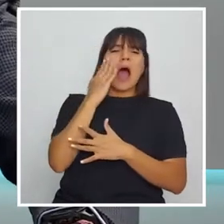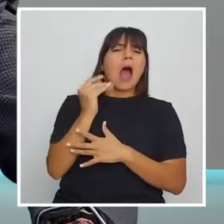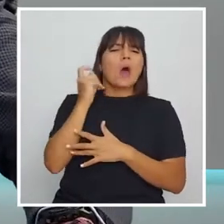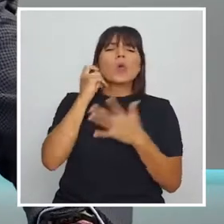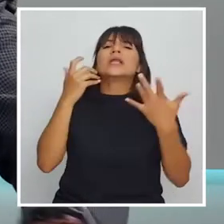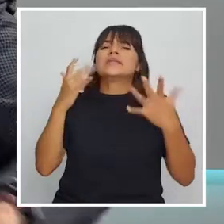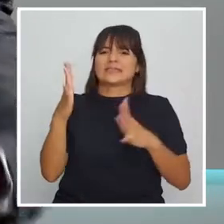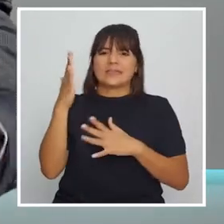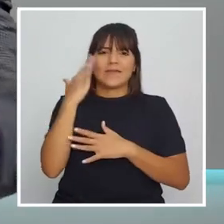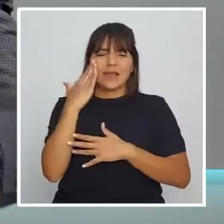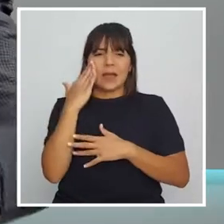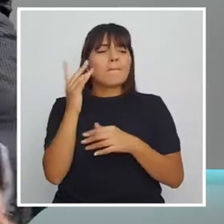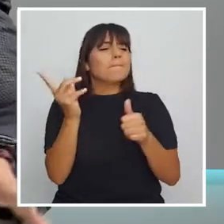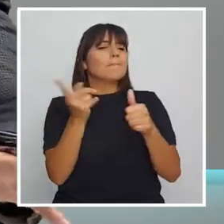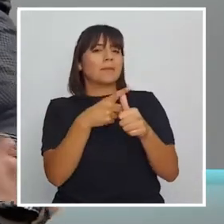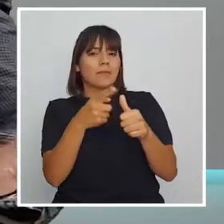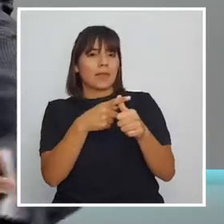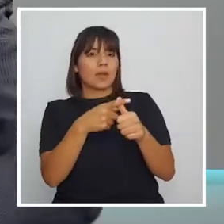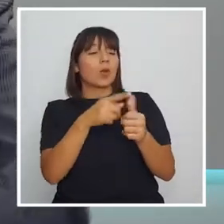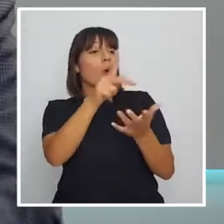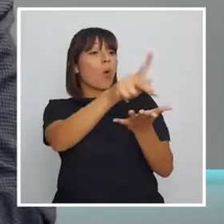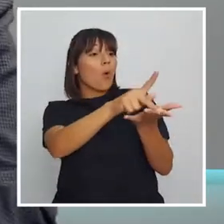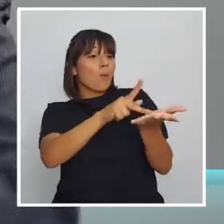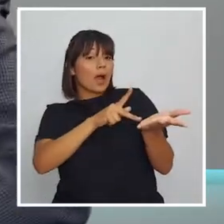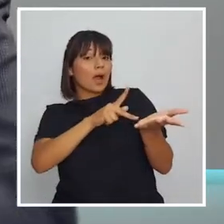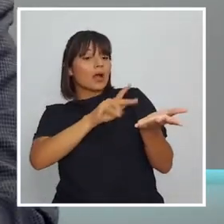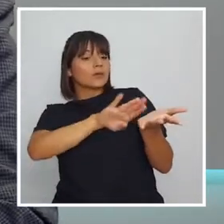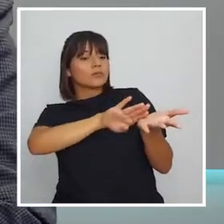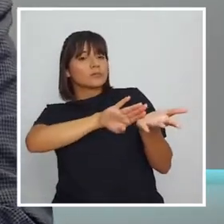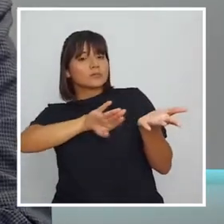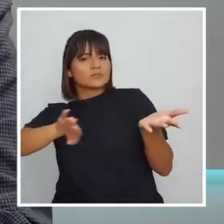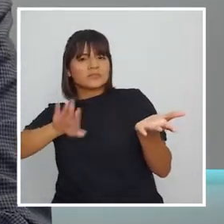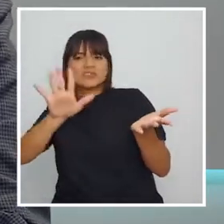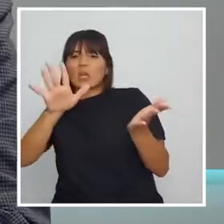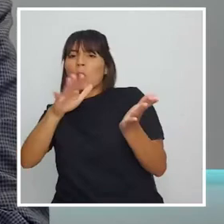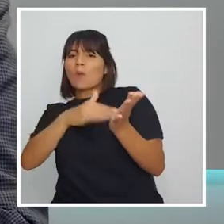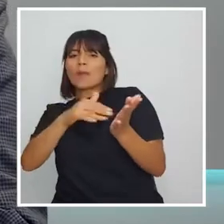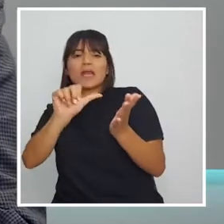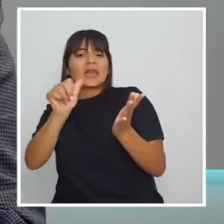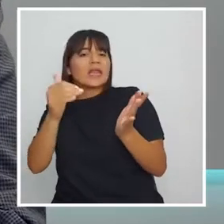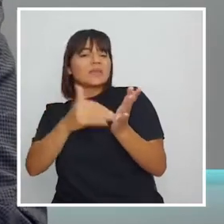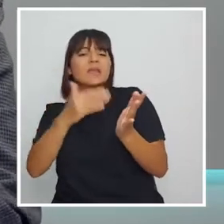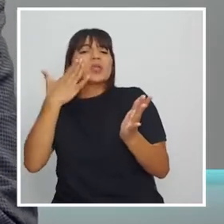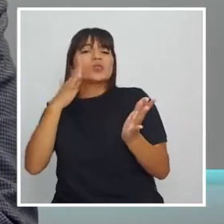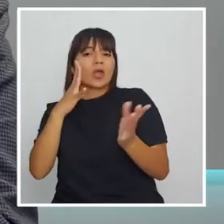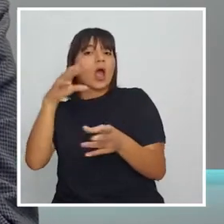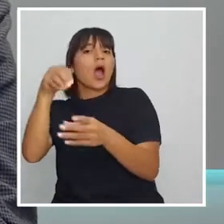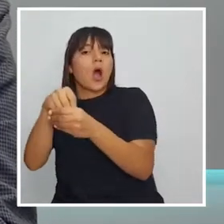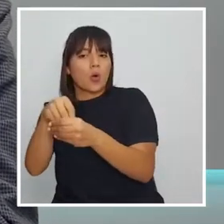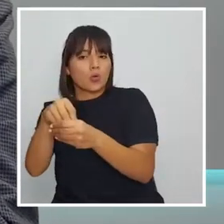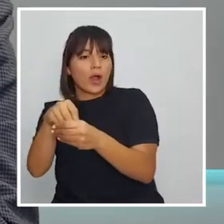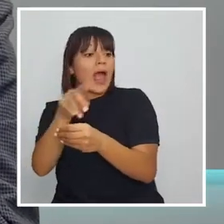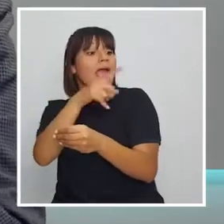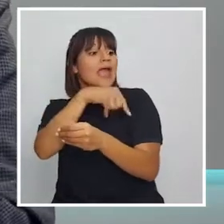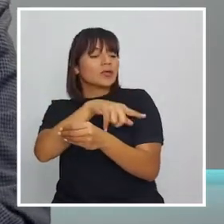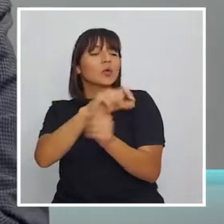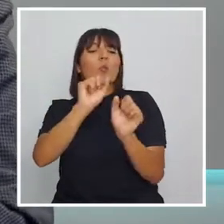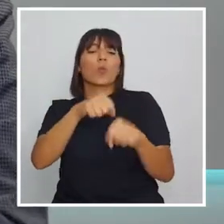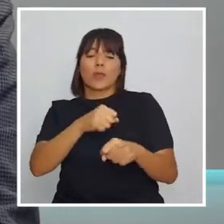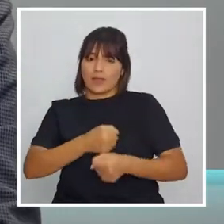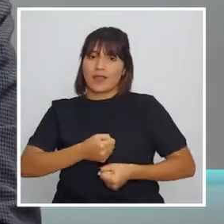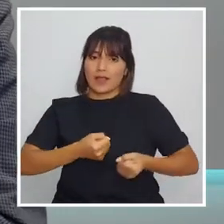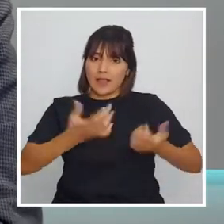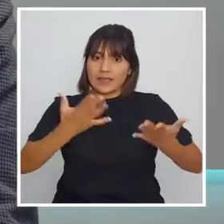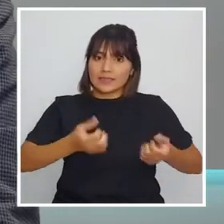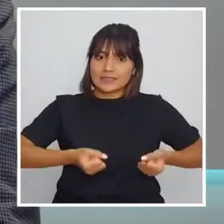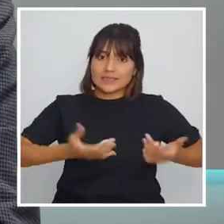sacaban algo, 1,000 pesos, 5,000 pesos, lo que fuera, y con lo que quedaba, ahora sí, con eso gastamos. Y entonces